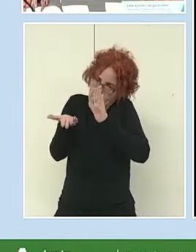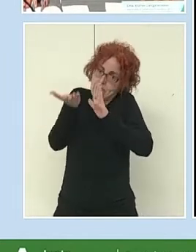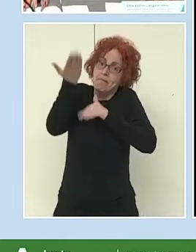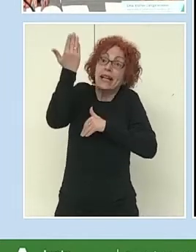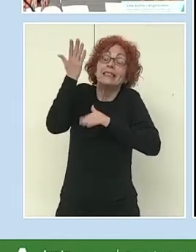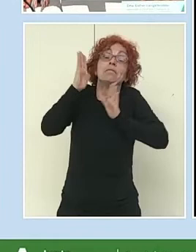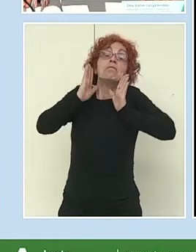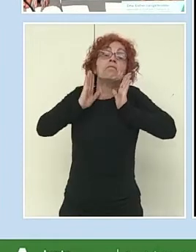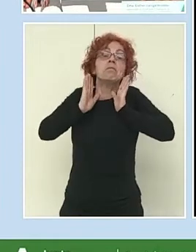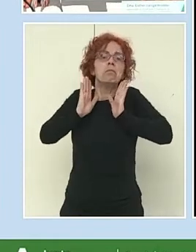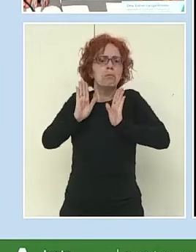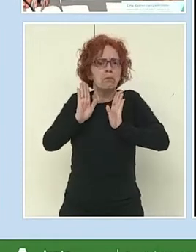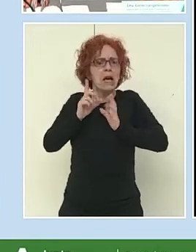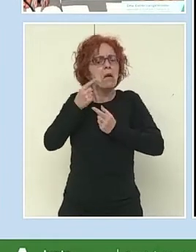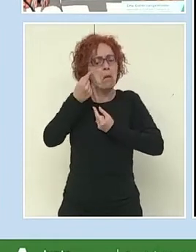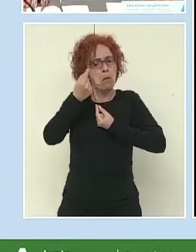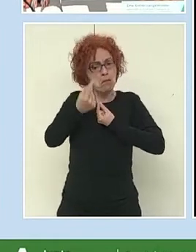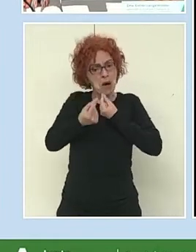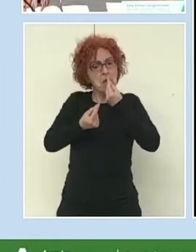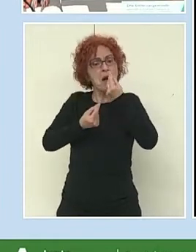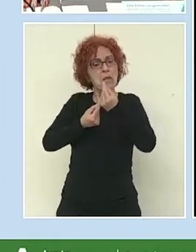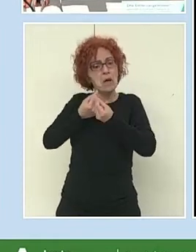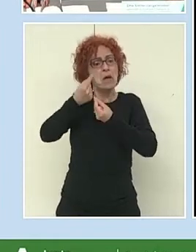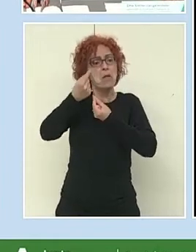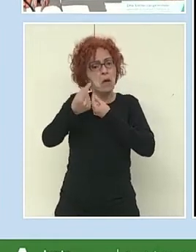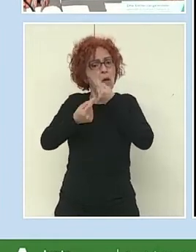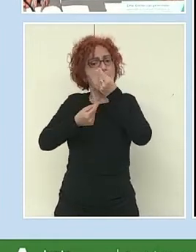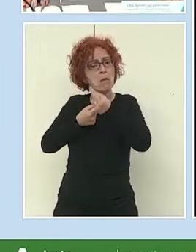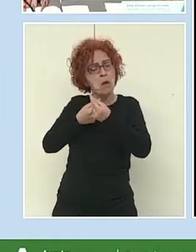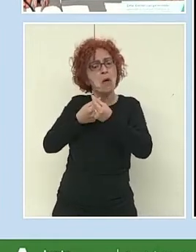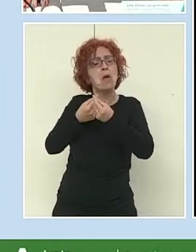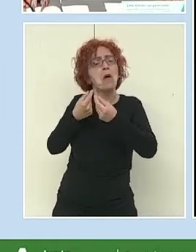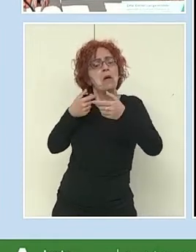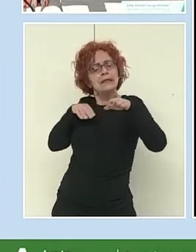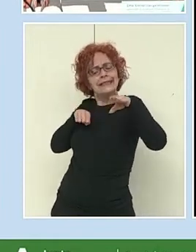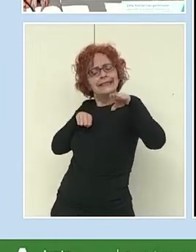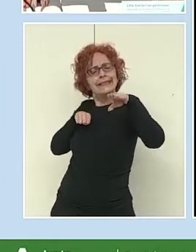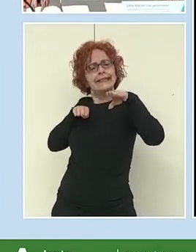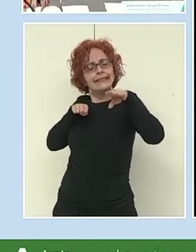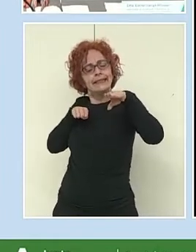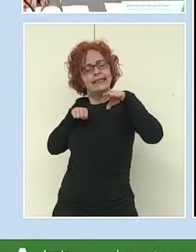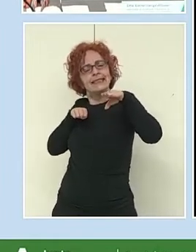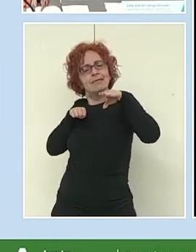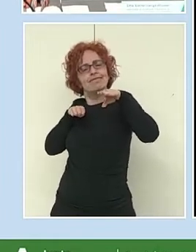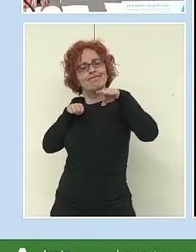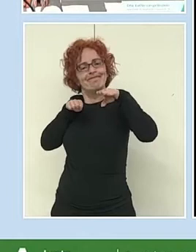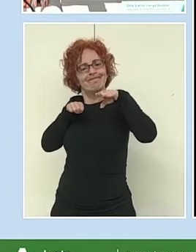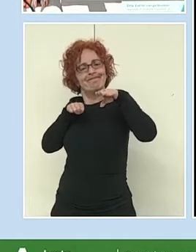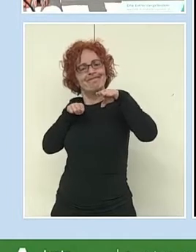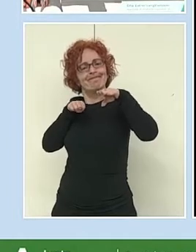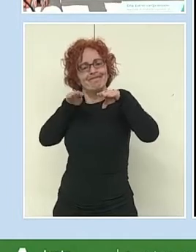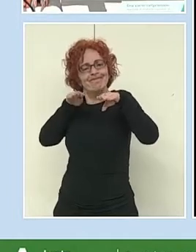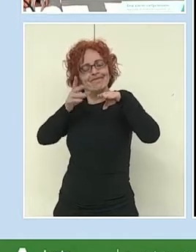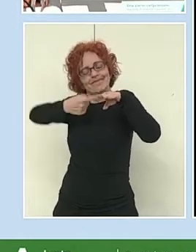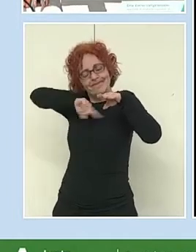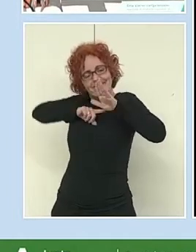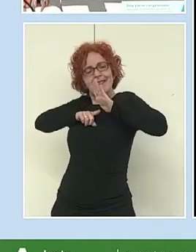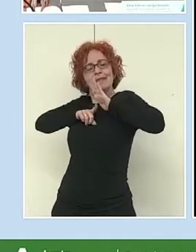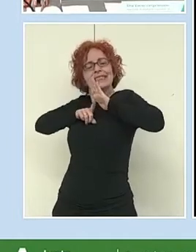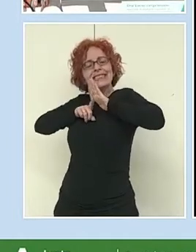pero es bastante considerable con respecto a los tantos por ciento ínfimos de hace muy,